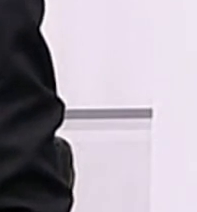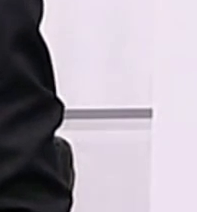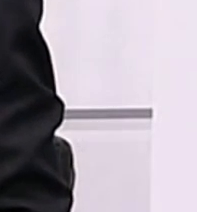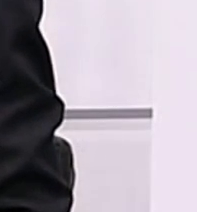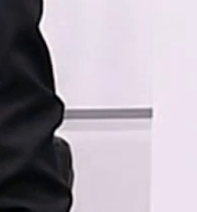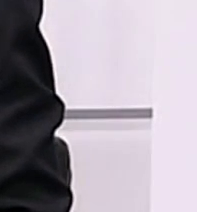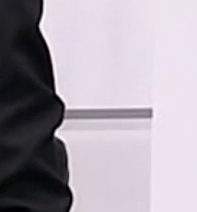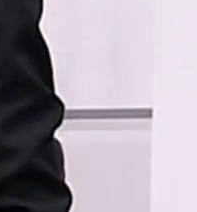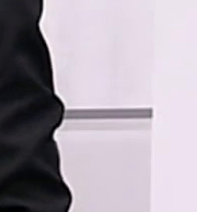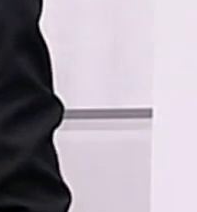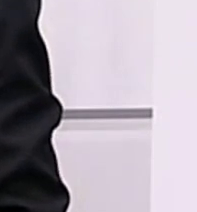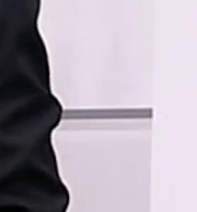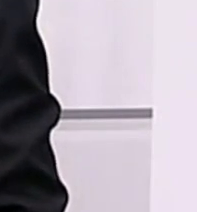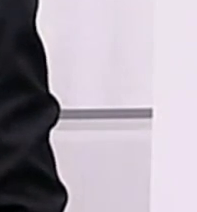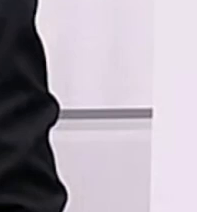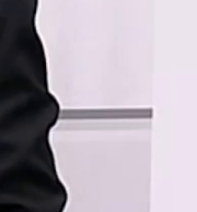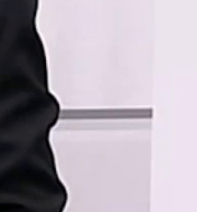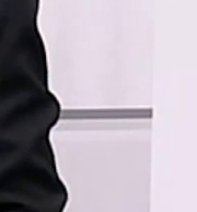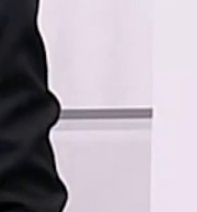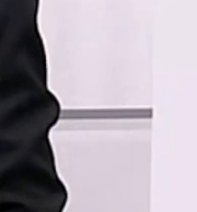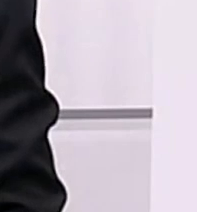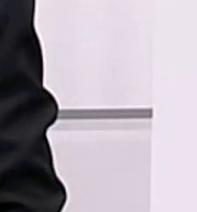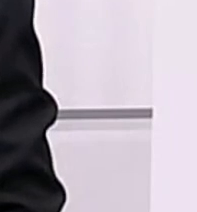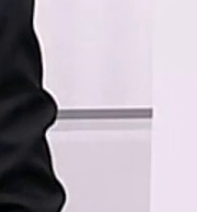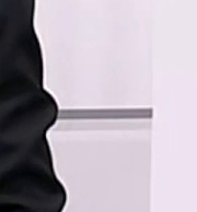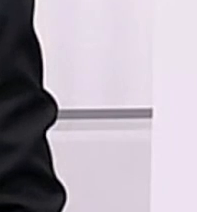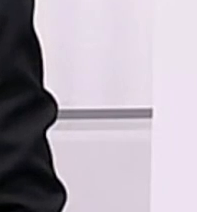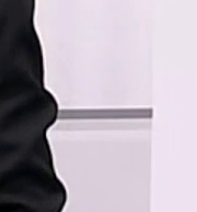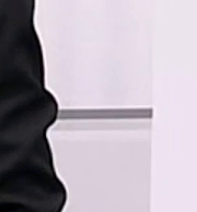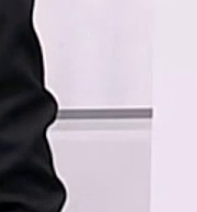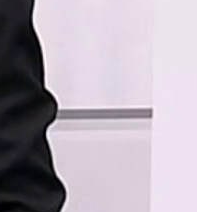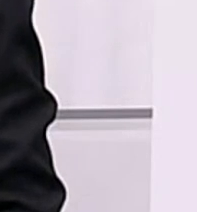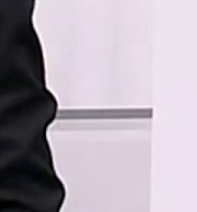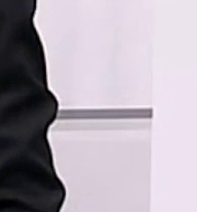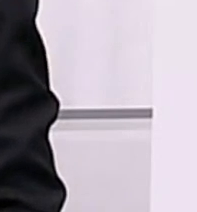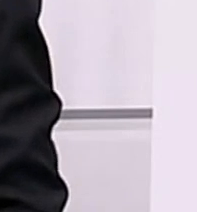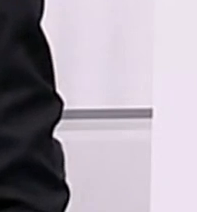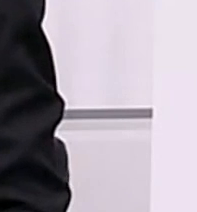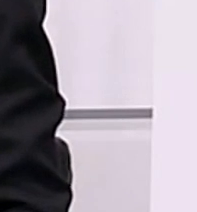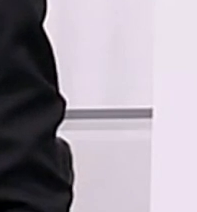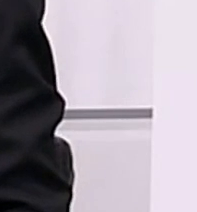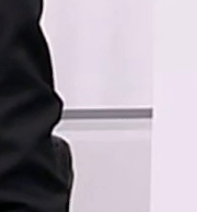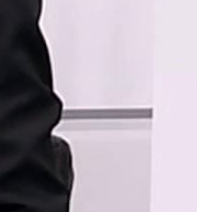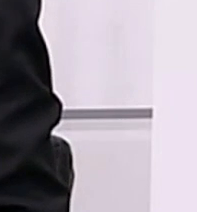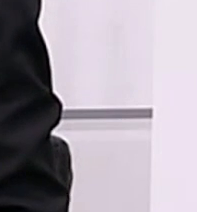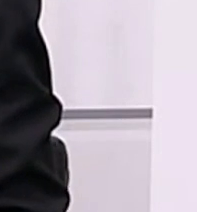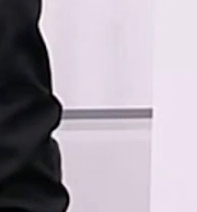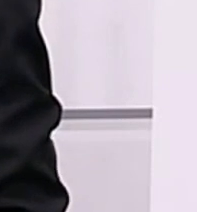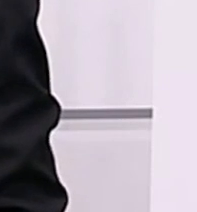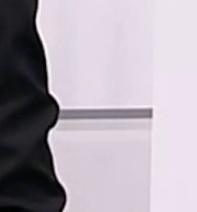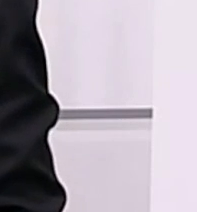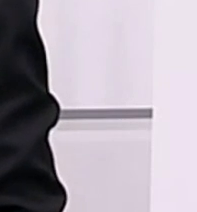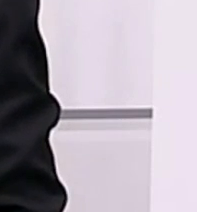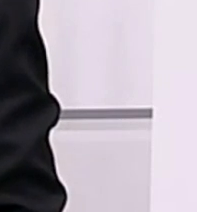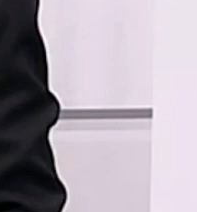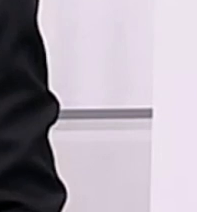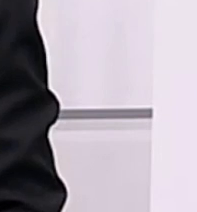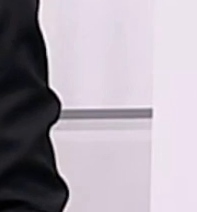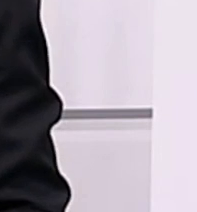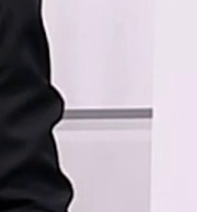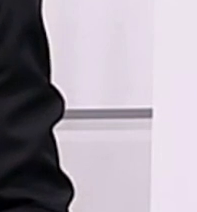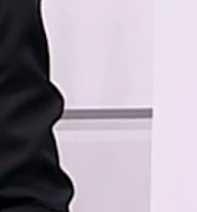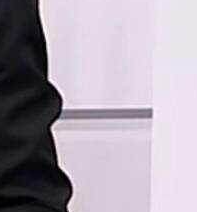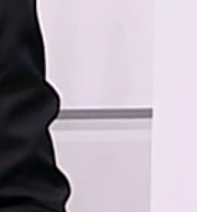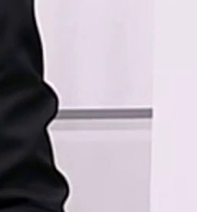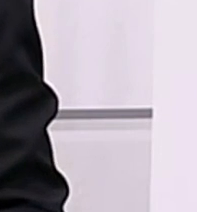en el interín de lo que puede significar este discurso, desglosándolo o acaso desmenuzándolo. Pero quiero recibir, para empezar, en el corto tiempo que